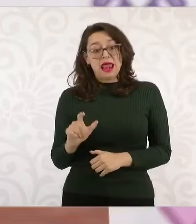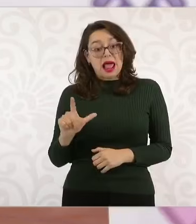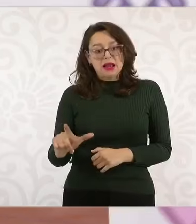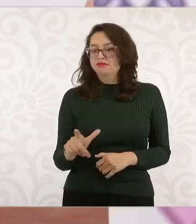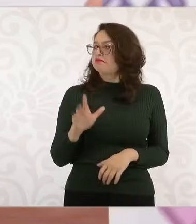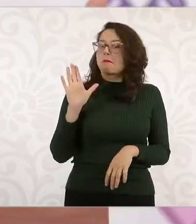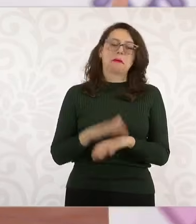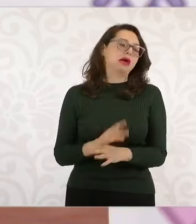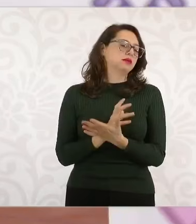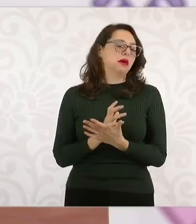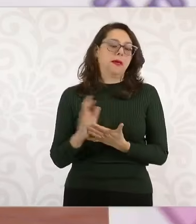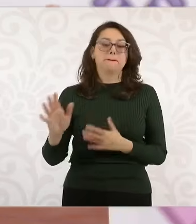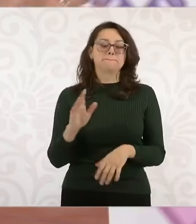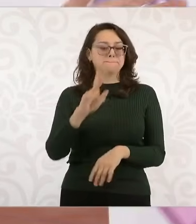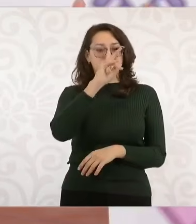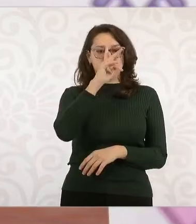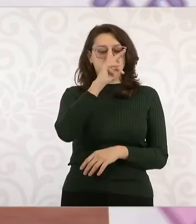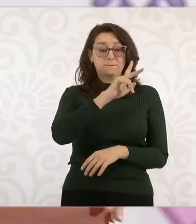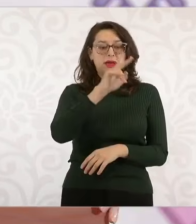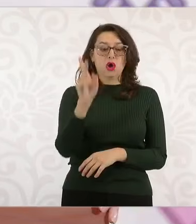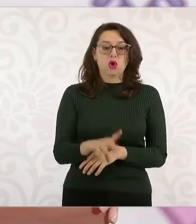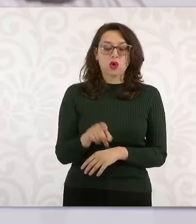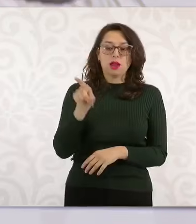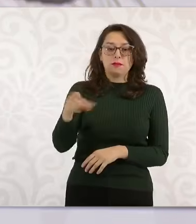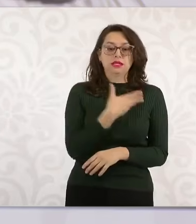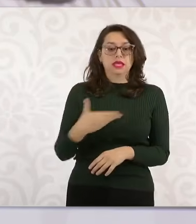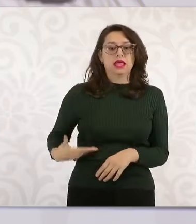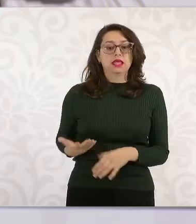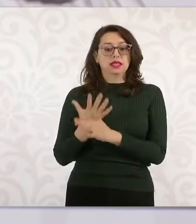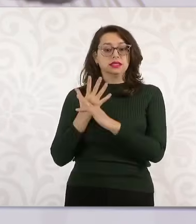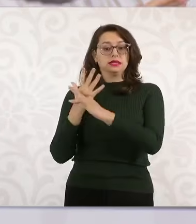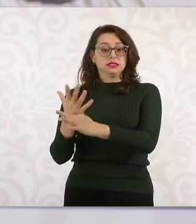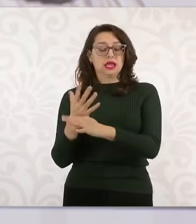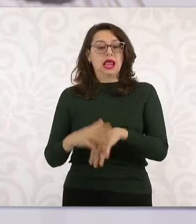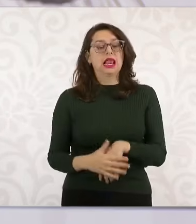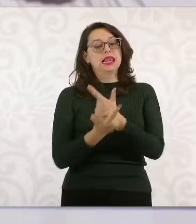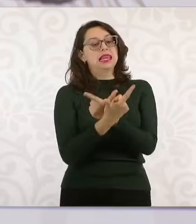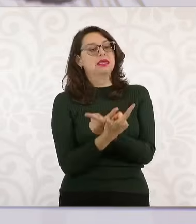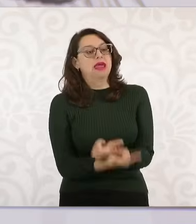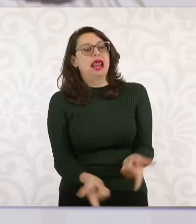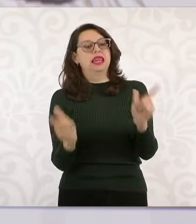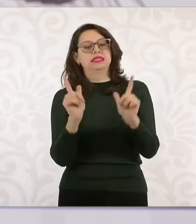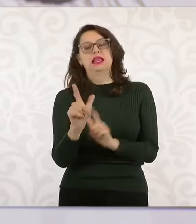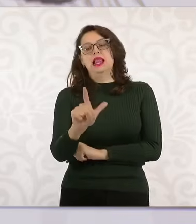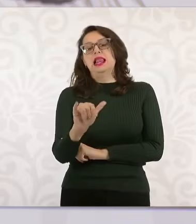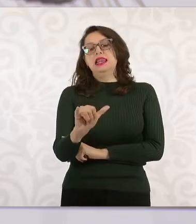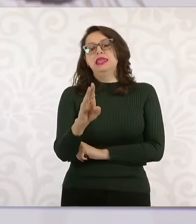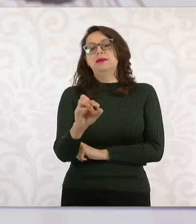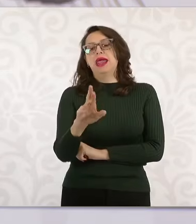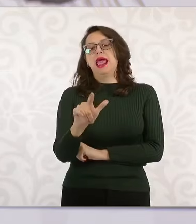más excesivo, que le llama su presidente al liberalismo total, ¿no? Que no es